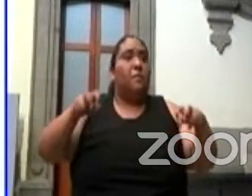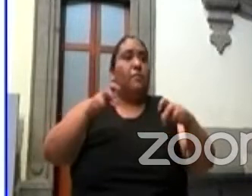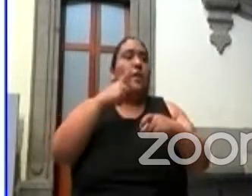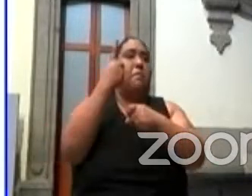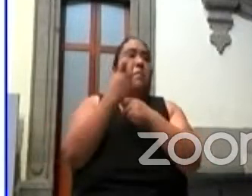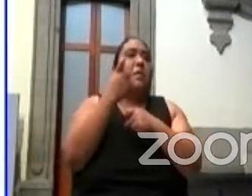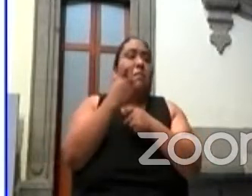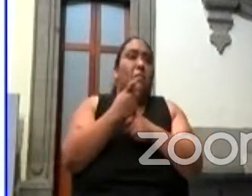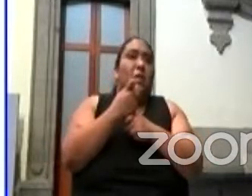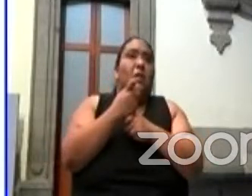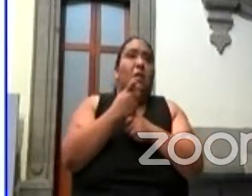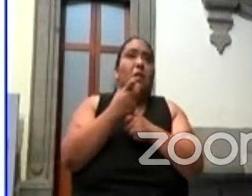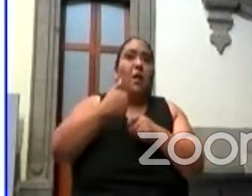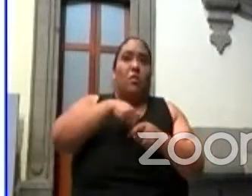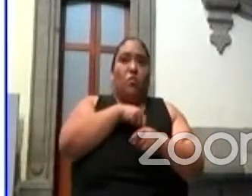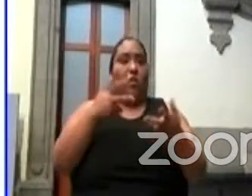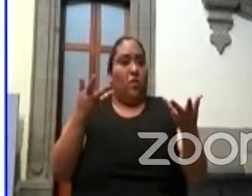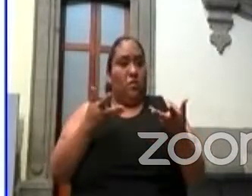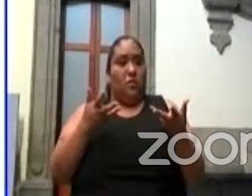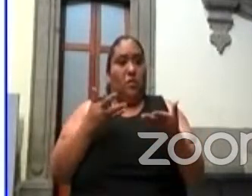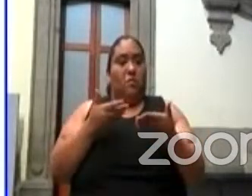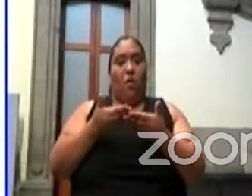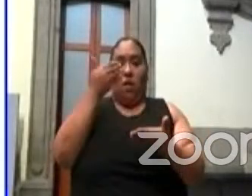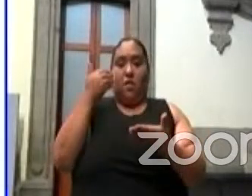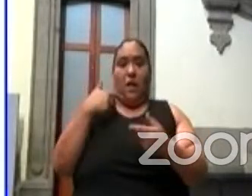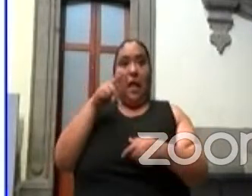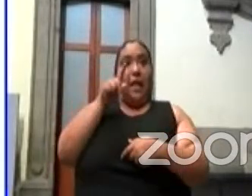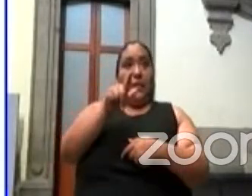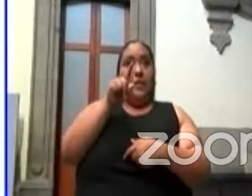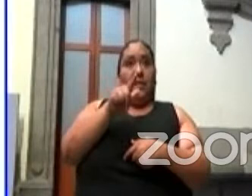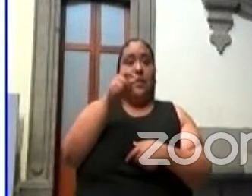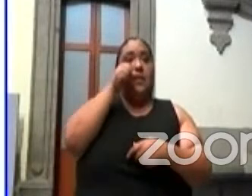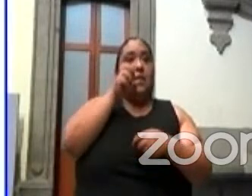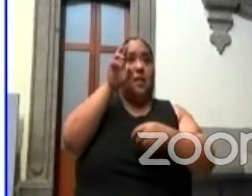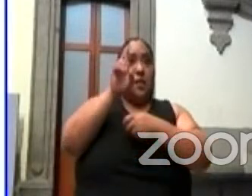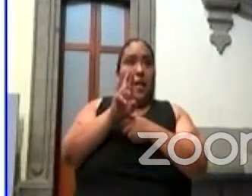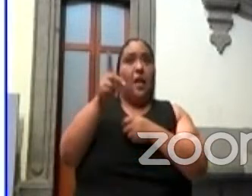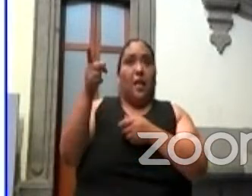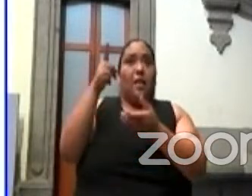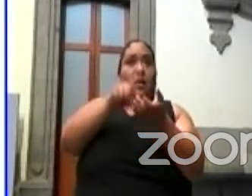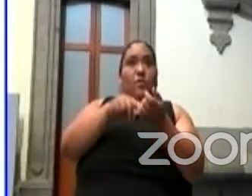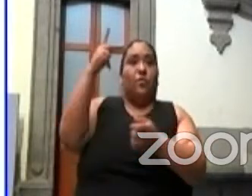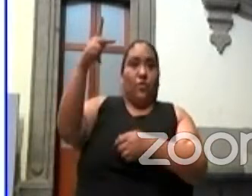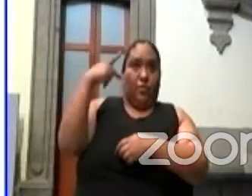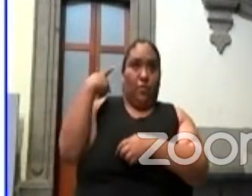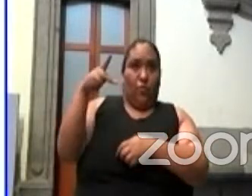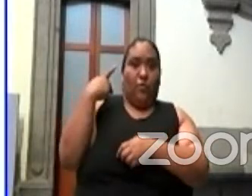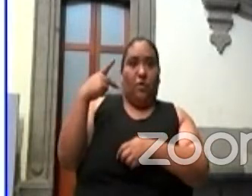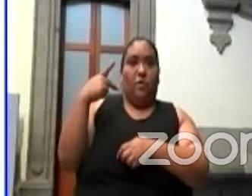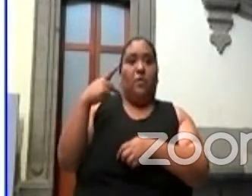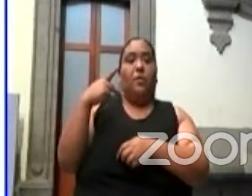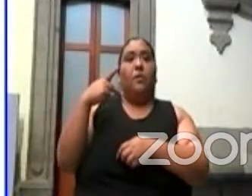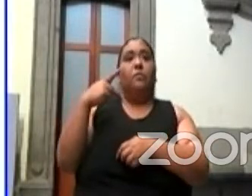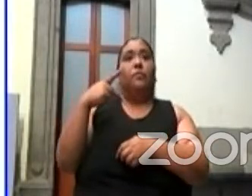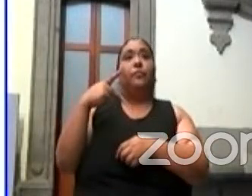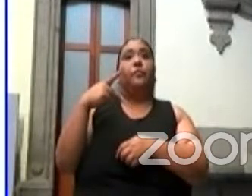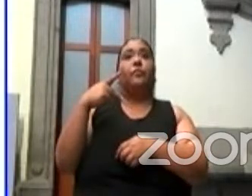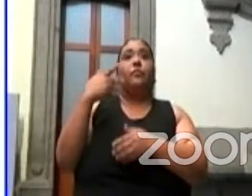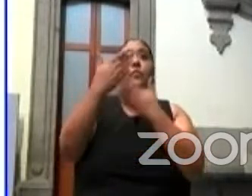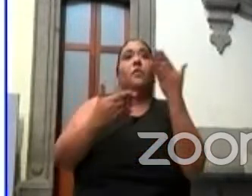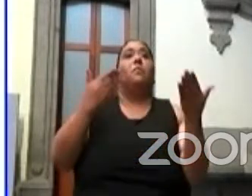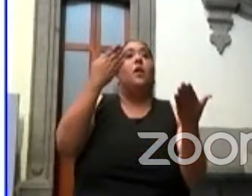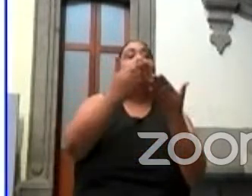fue con todas las 17 secretarías que está conformado el Estado de Puebla. Les presentamos